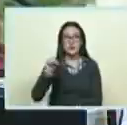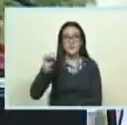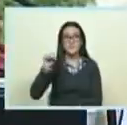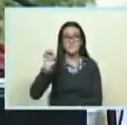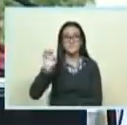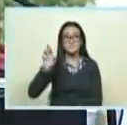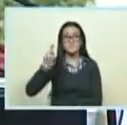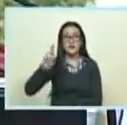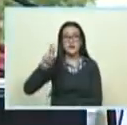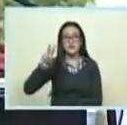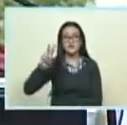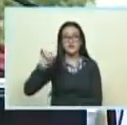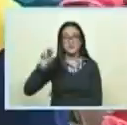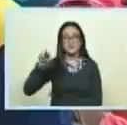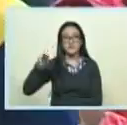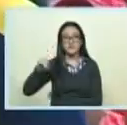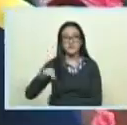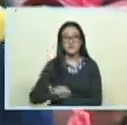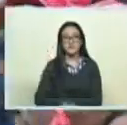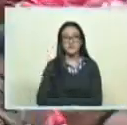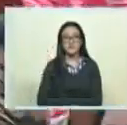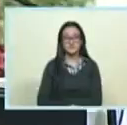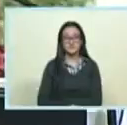Mervin Maldonado,